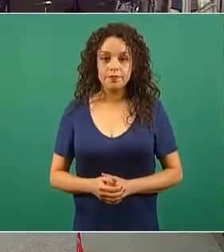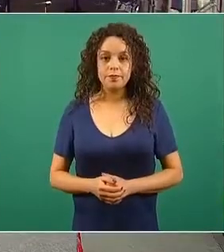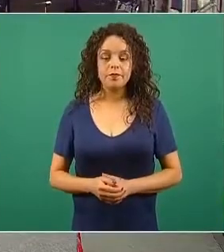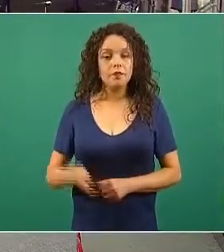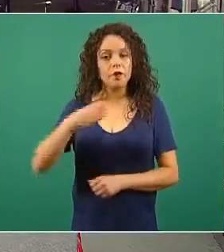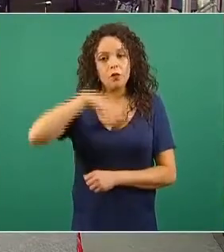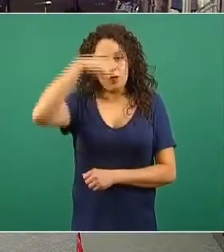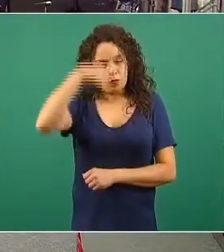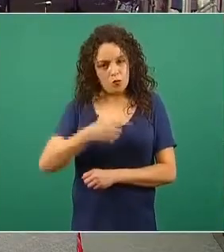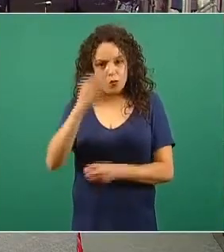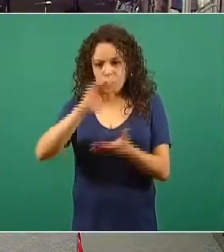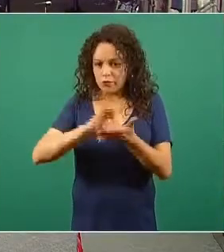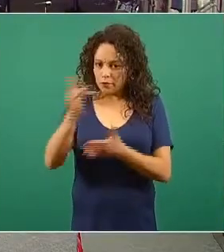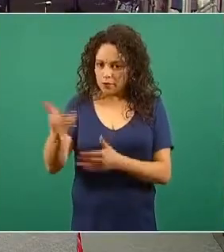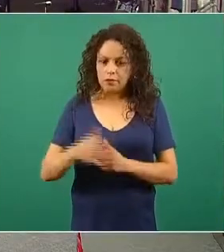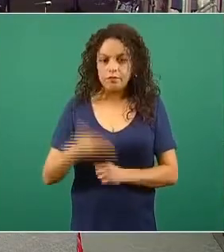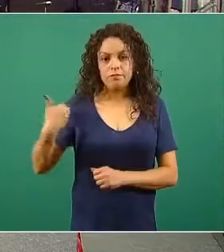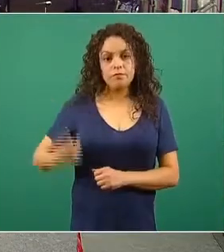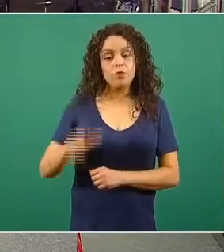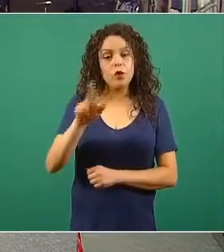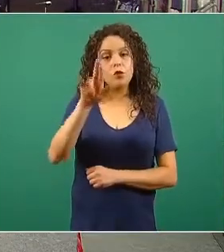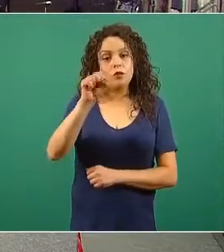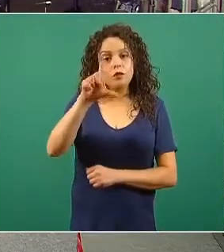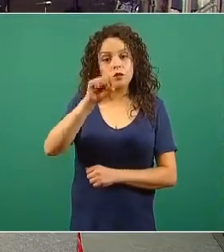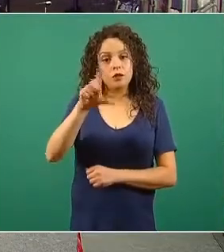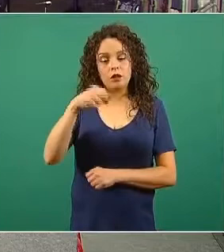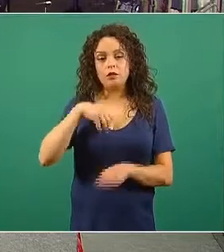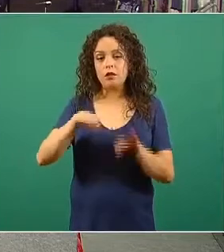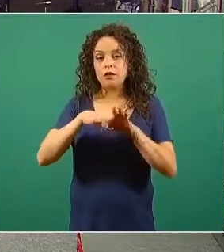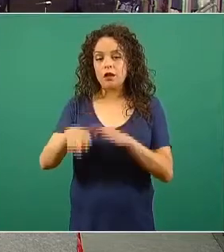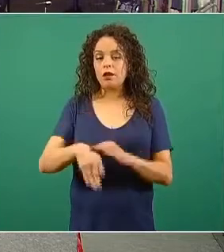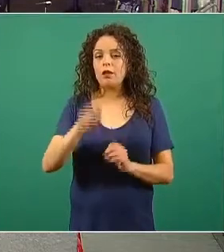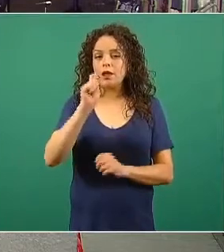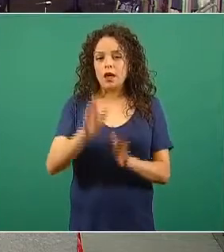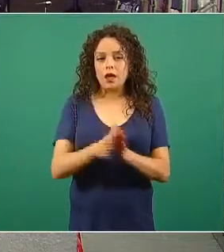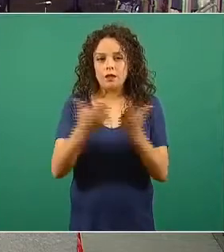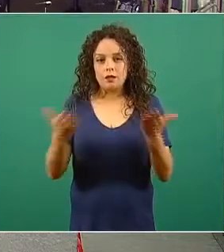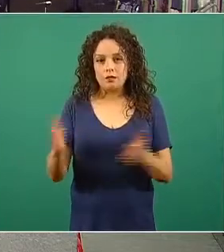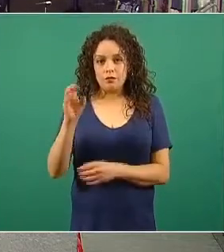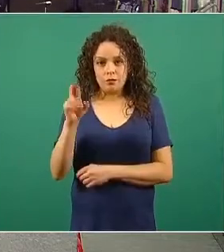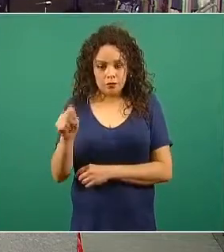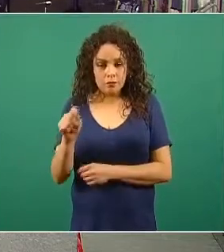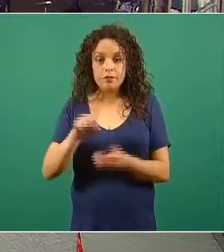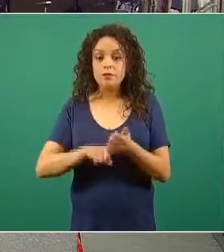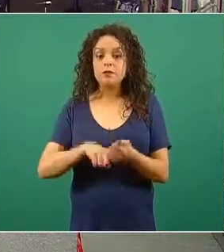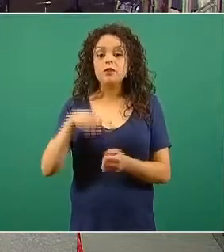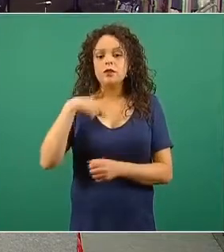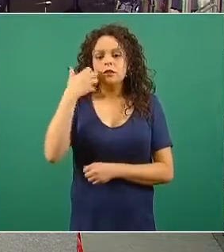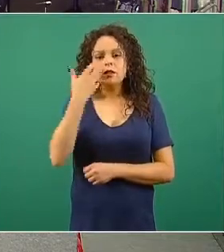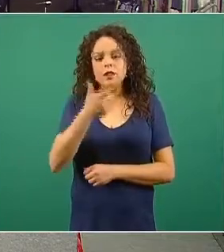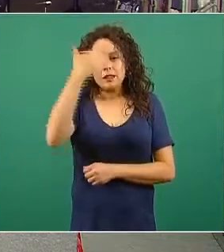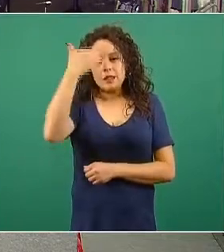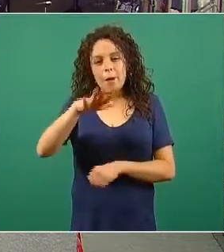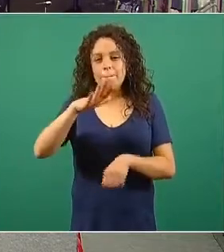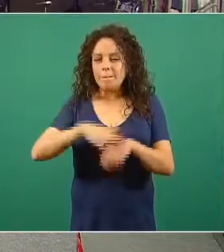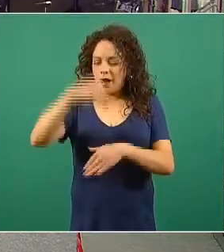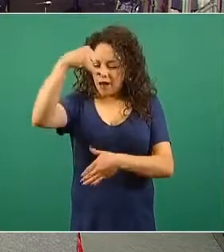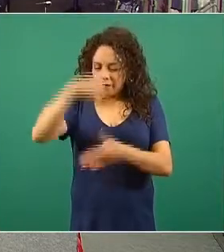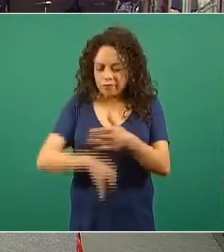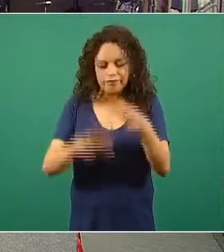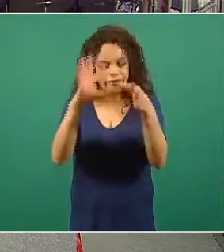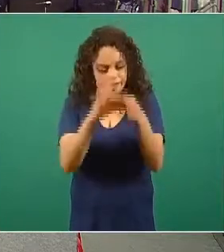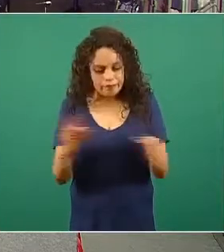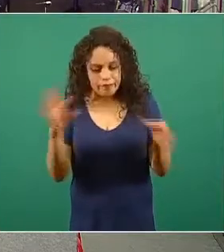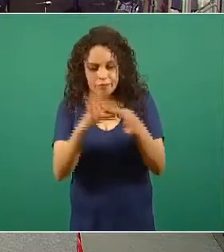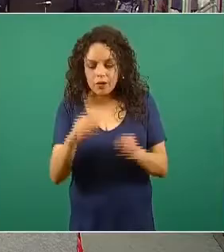Buenas noches, muchas gracias. Luis Lozano, de la revista Forbes. José Luis, quisiera saber si nos pudieras explicar más a detalle la logística